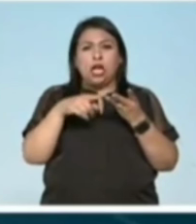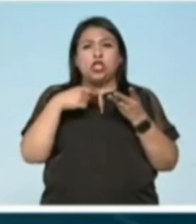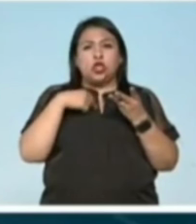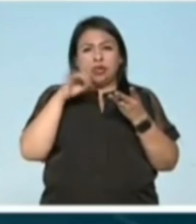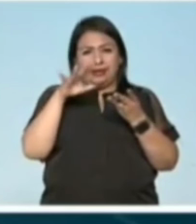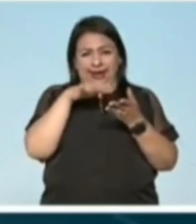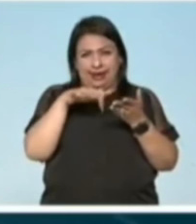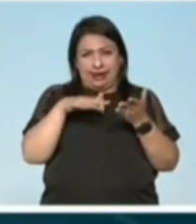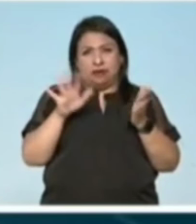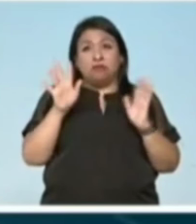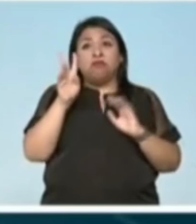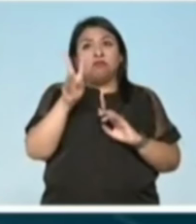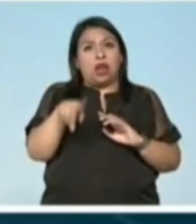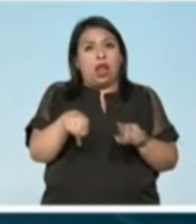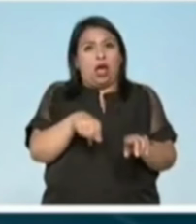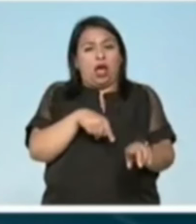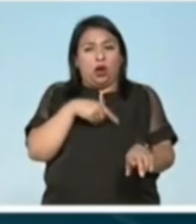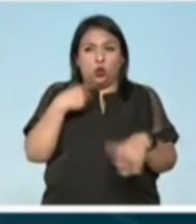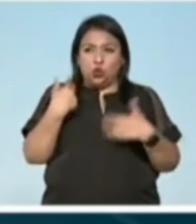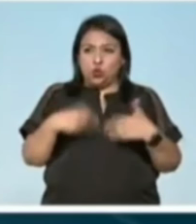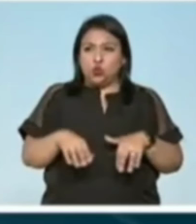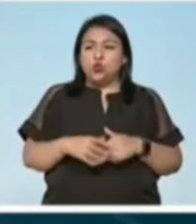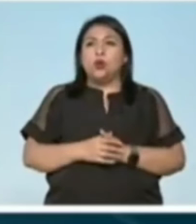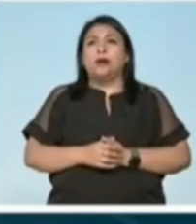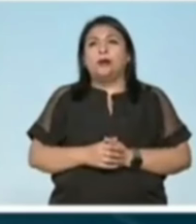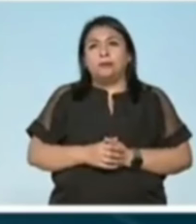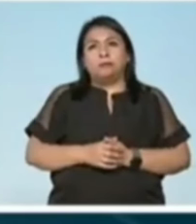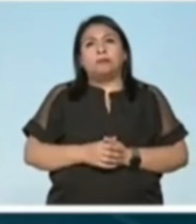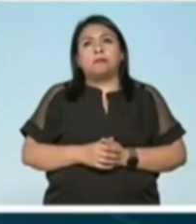yo. Te digo, es muy largo.